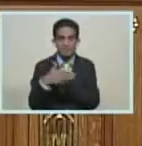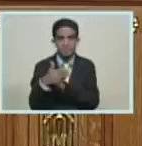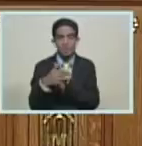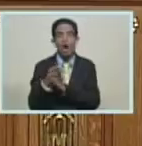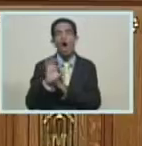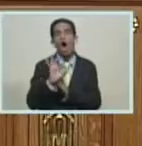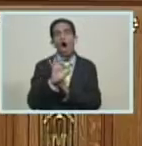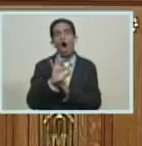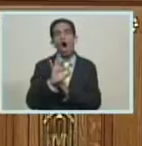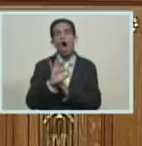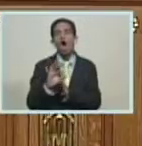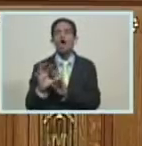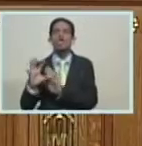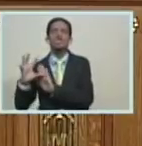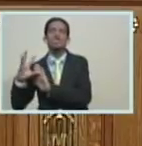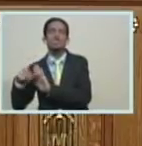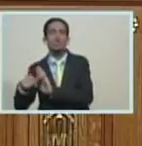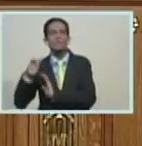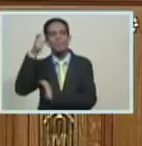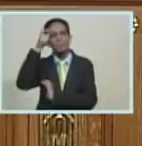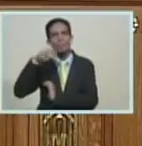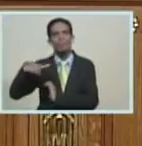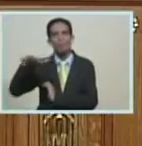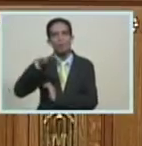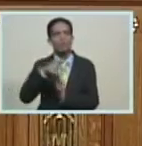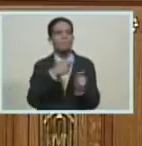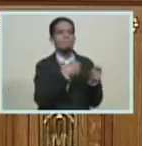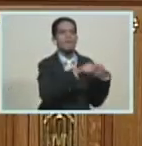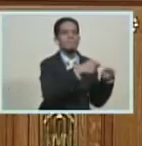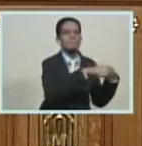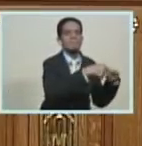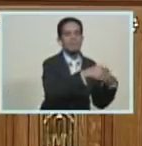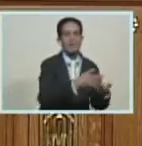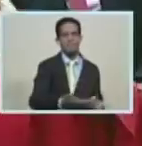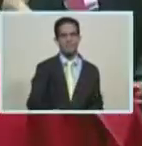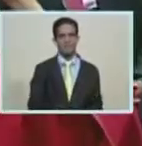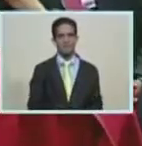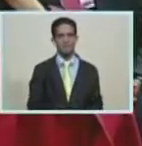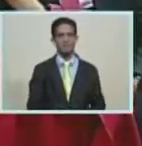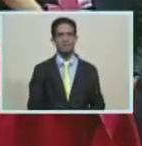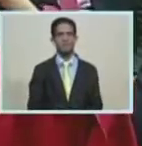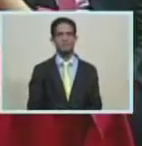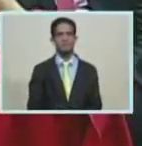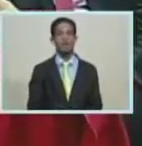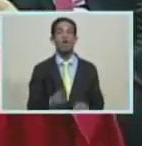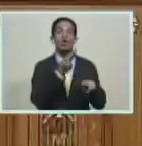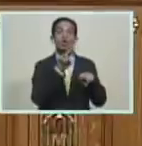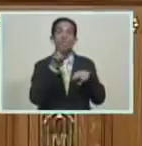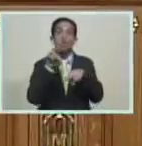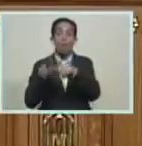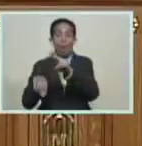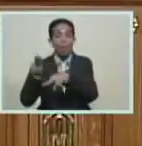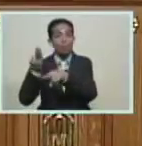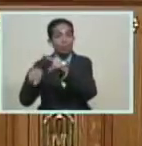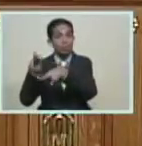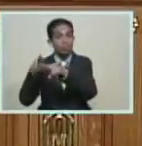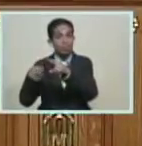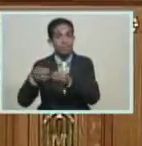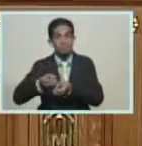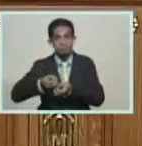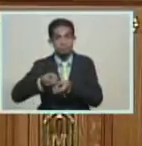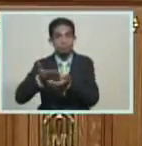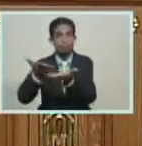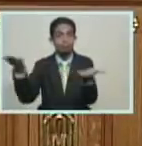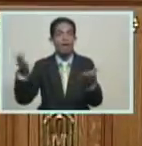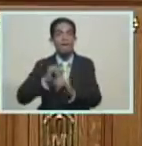o le robamos los panes y los peces al pueblo para revendérselos? construimos la riqueza del país para distribuirla